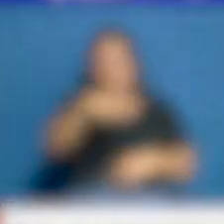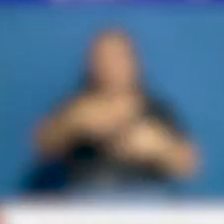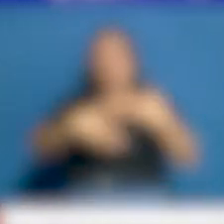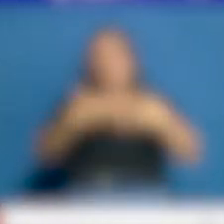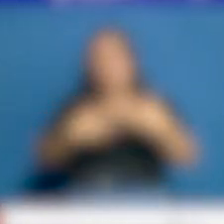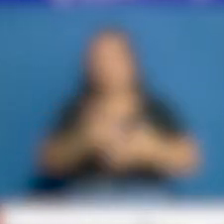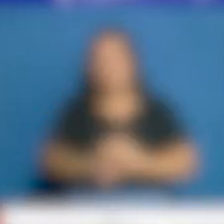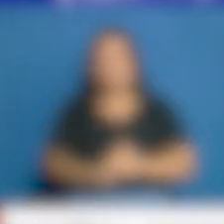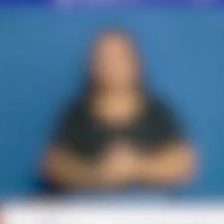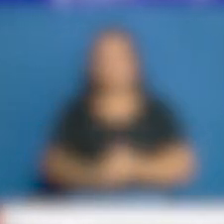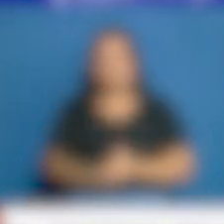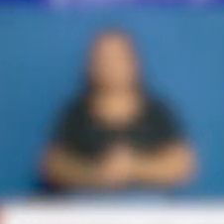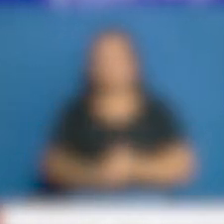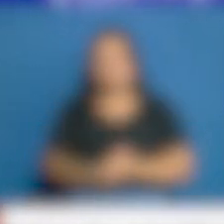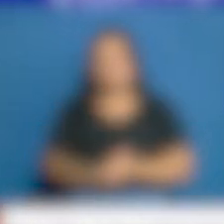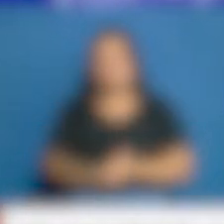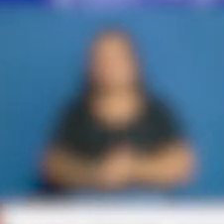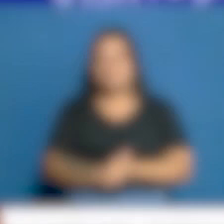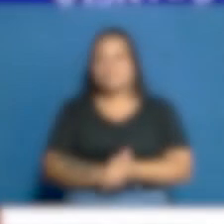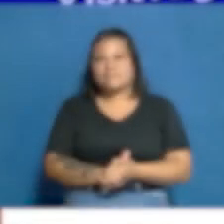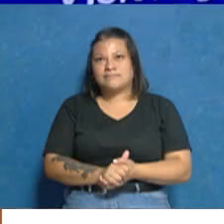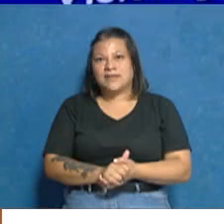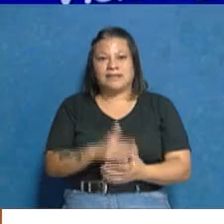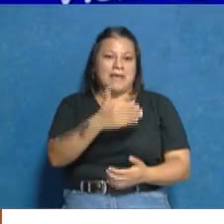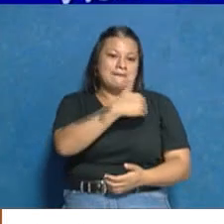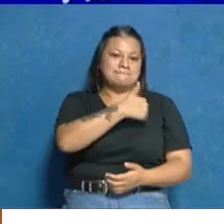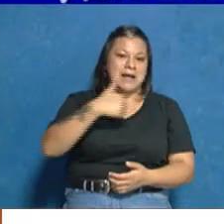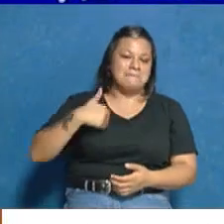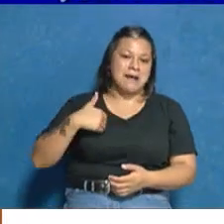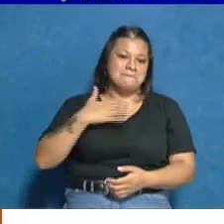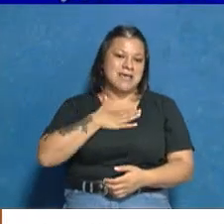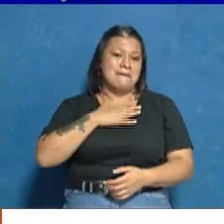y adelante de mi mamá, que es la primera vez que me ve jugar.